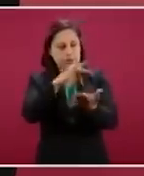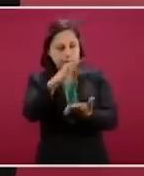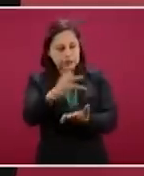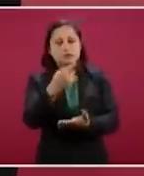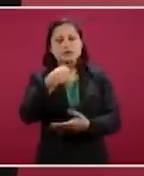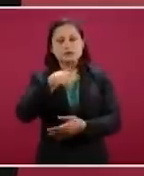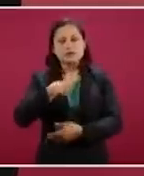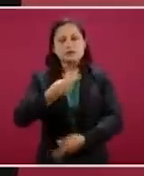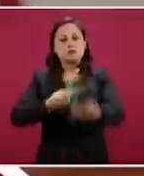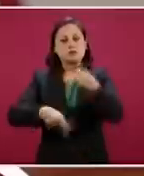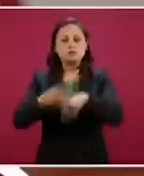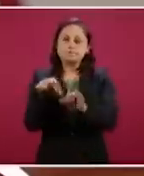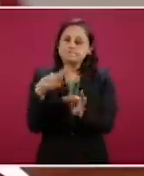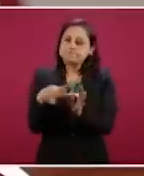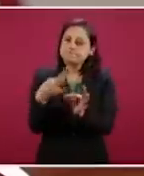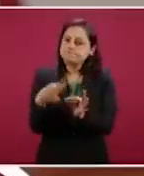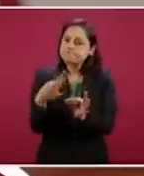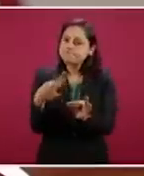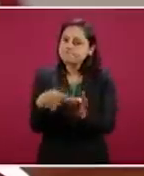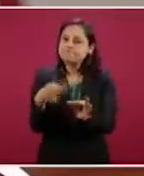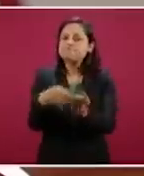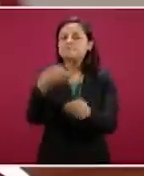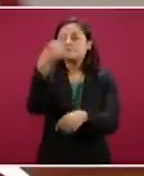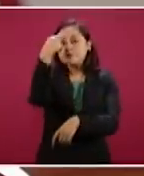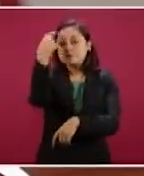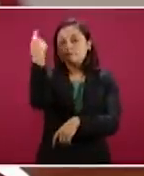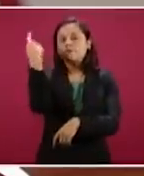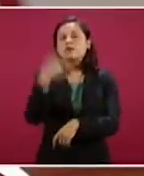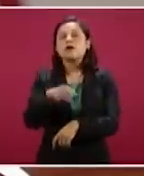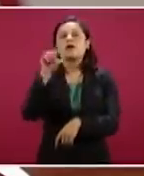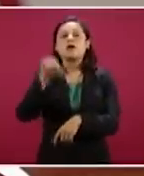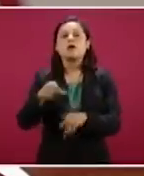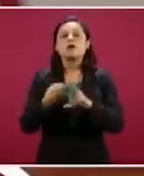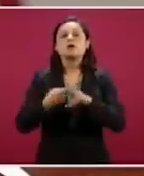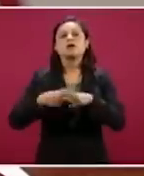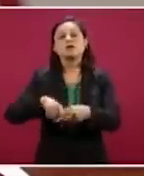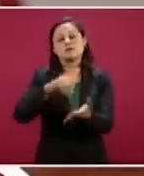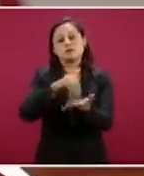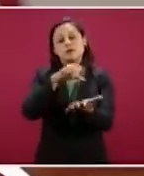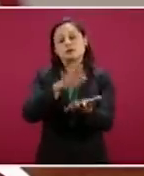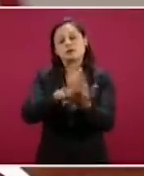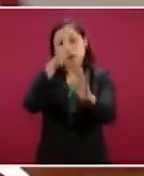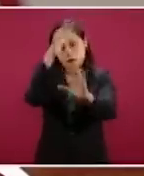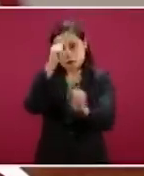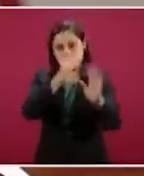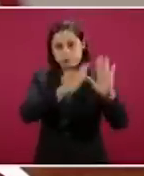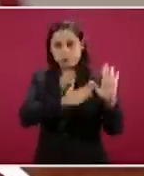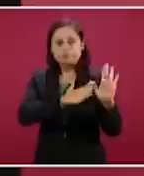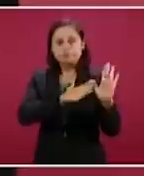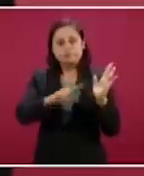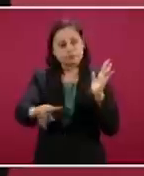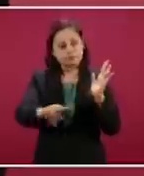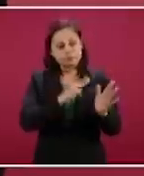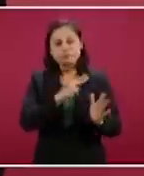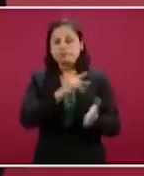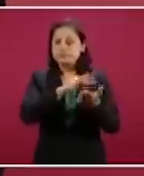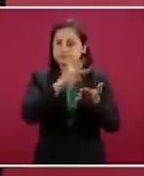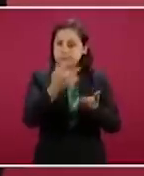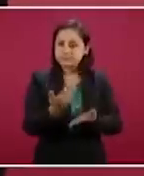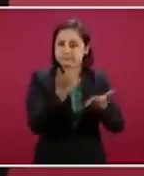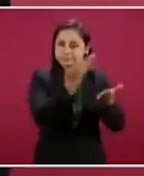seguimiento puntual a los compromisos que hoy, como primer paso, nos estamos comprometiendo. Muchas gracias, señor